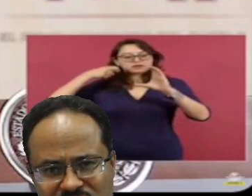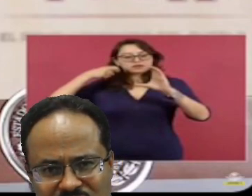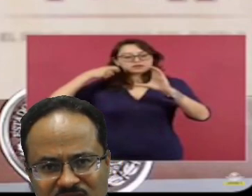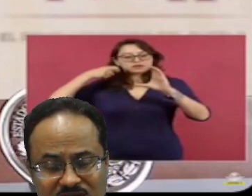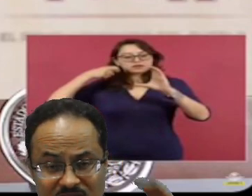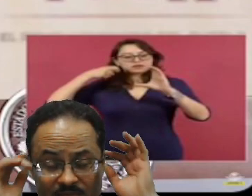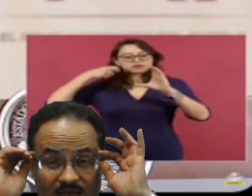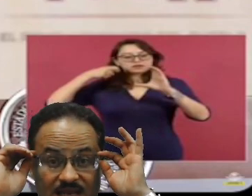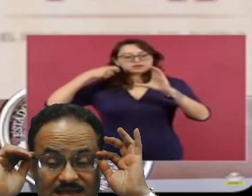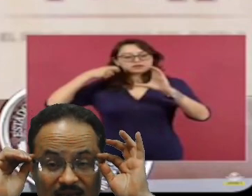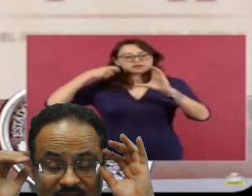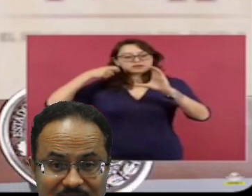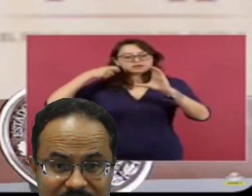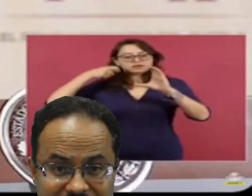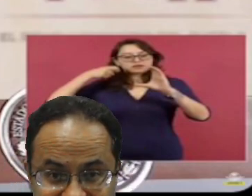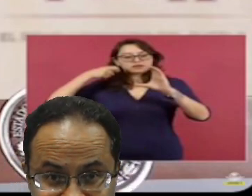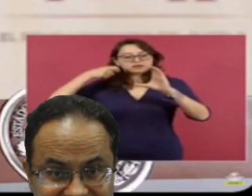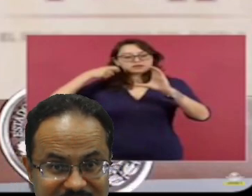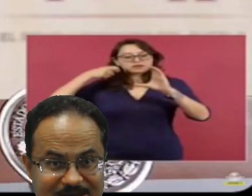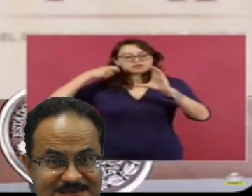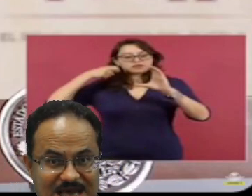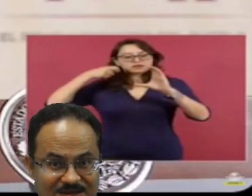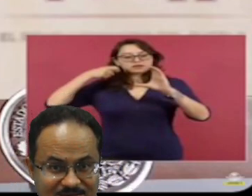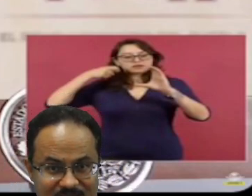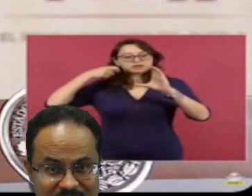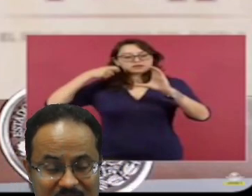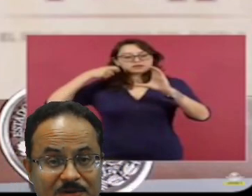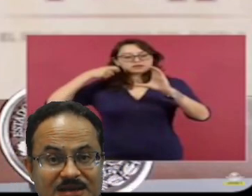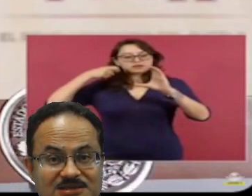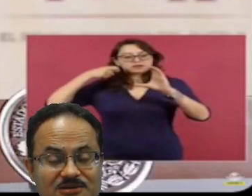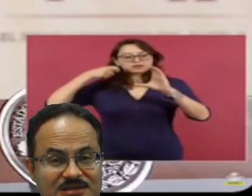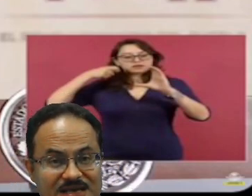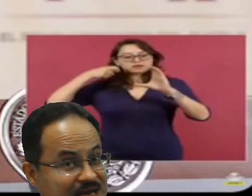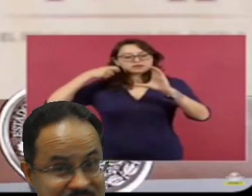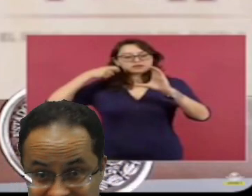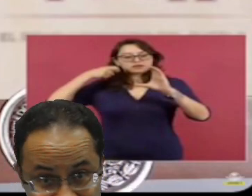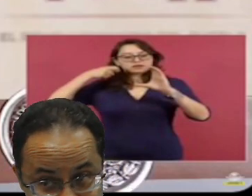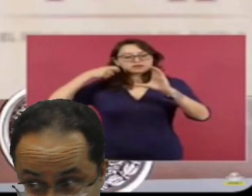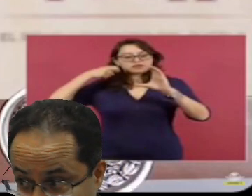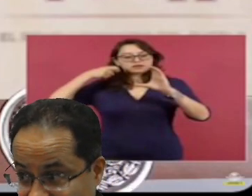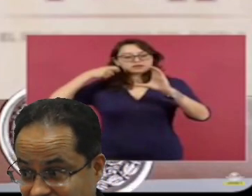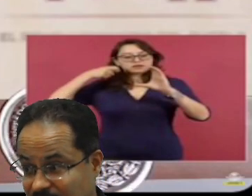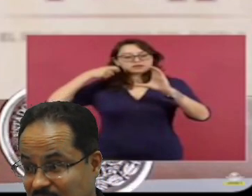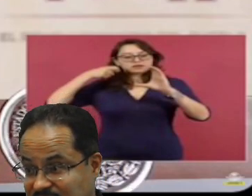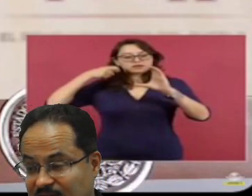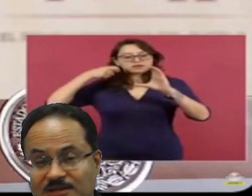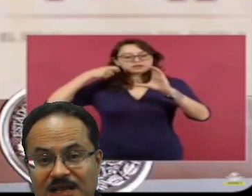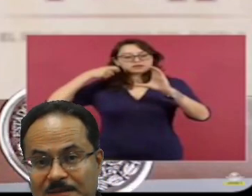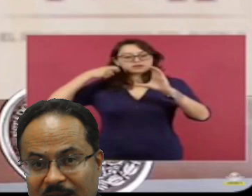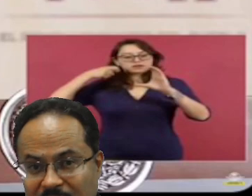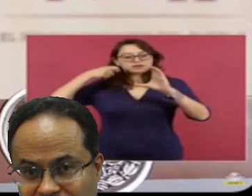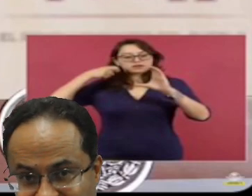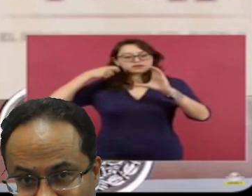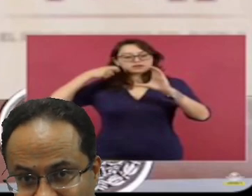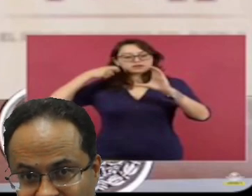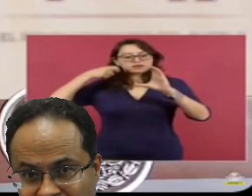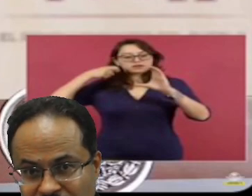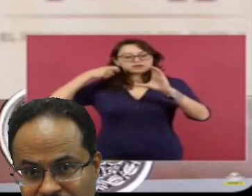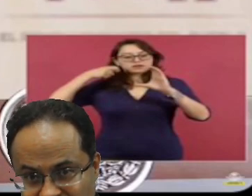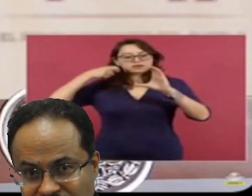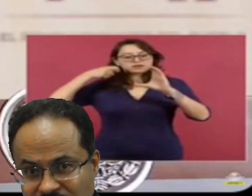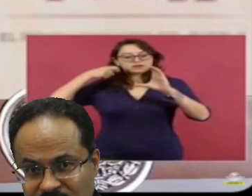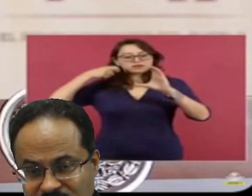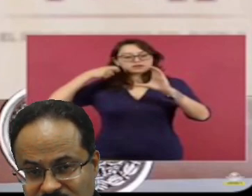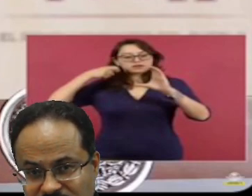empresarios mientras el Estado de Guerrero está devastado la población no tiene ni ahora sí que no tiene ni para